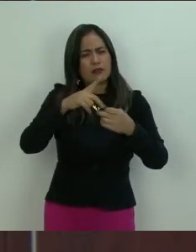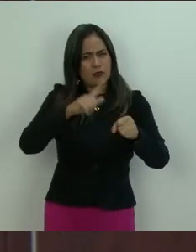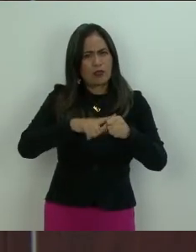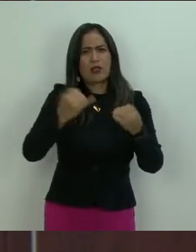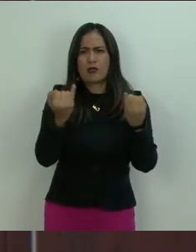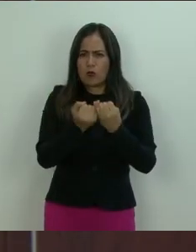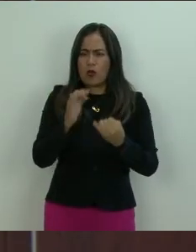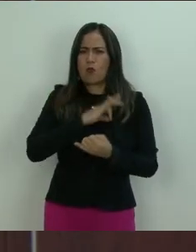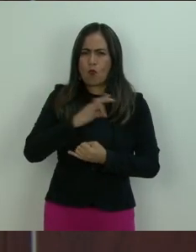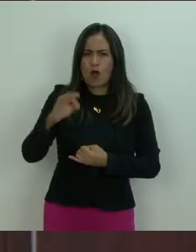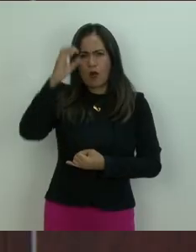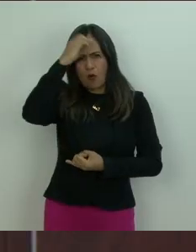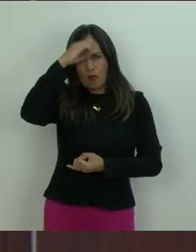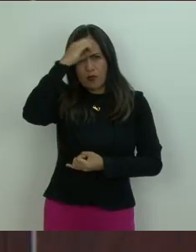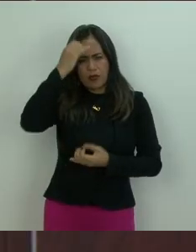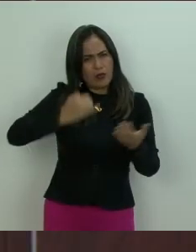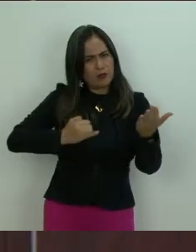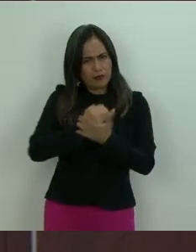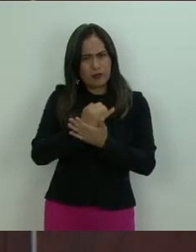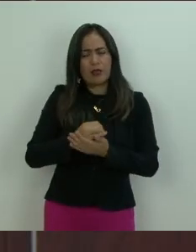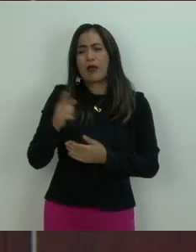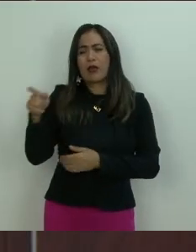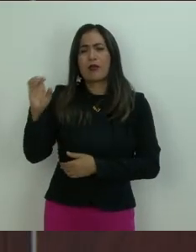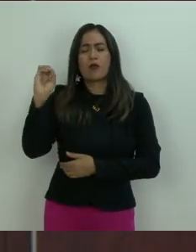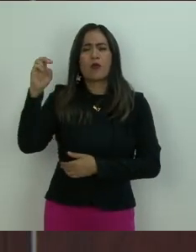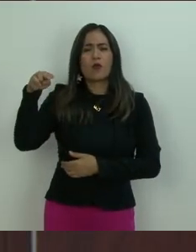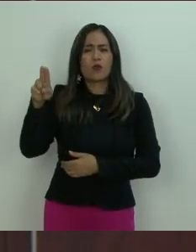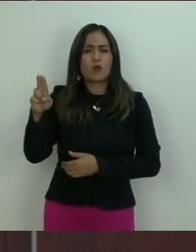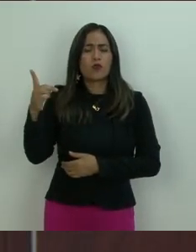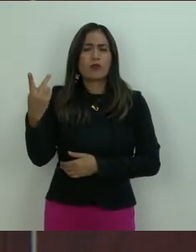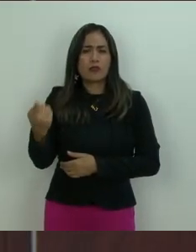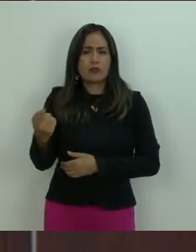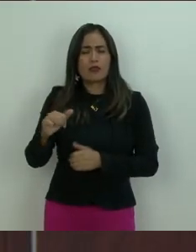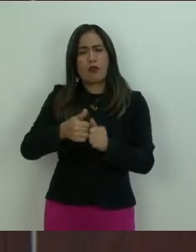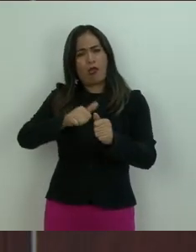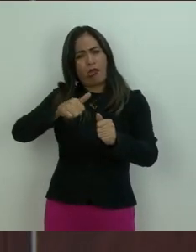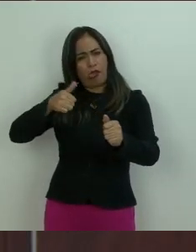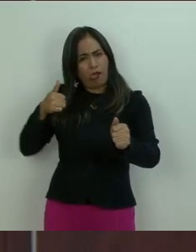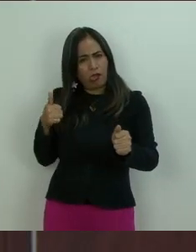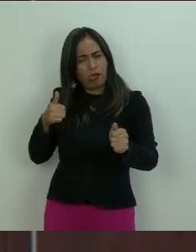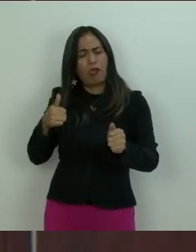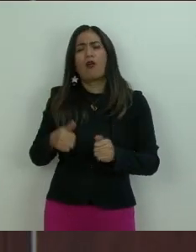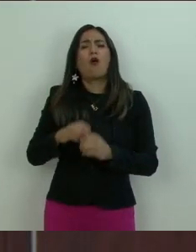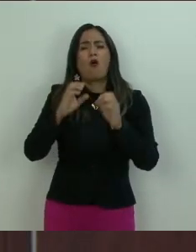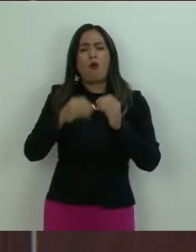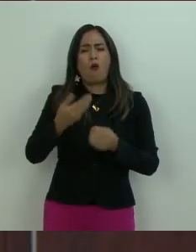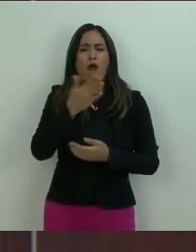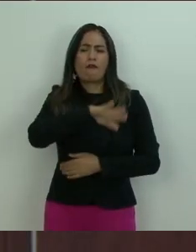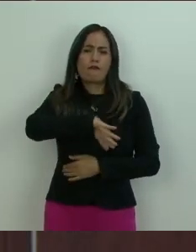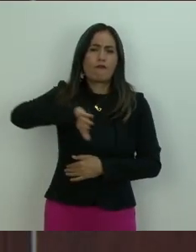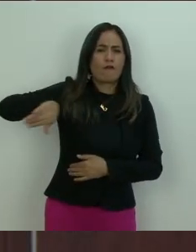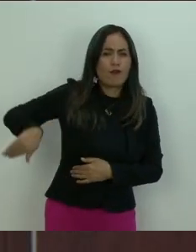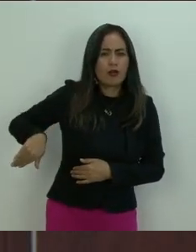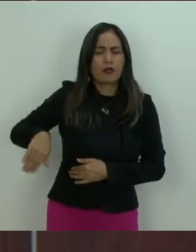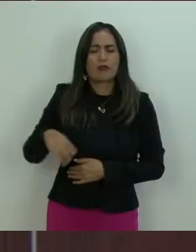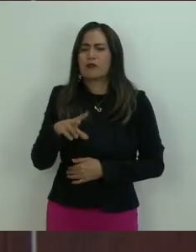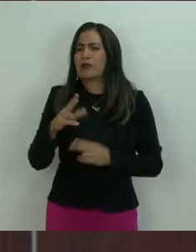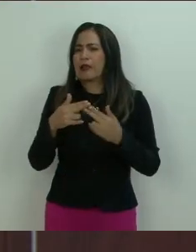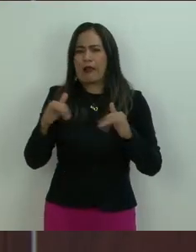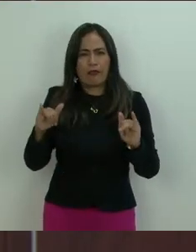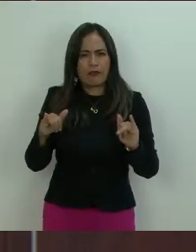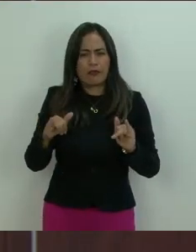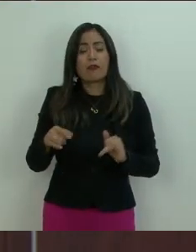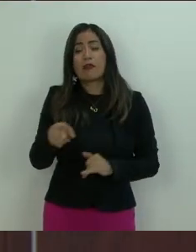Cuando leemos, por ejemplo, que Naciones Unidas dice no dejar a nadie atrás, no dejar a nadie afuera, ellas se